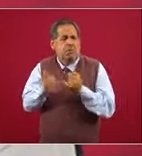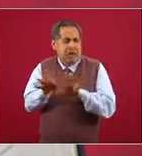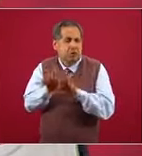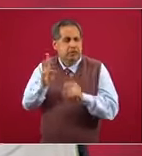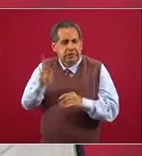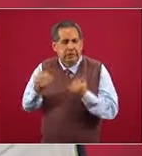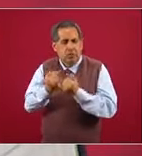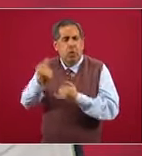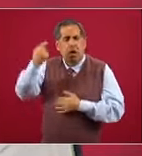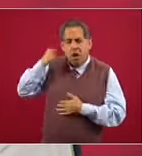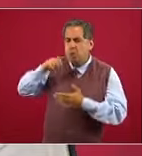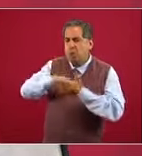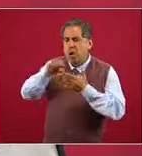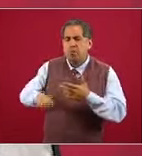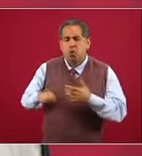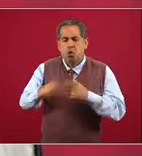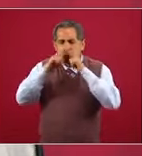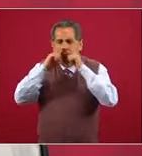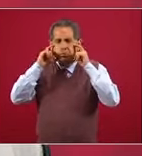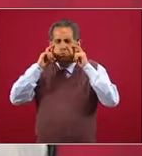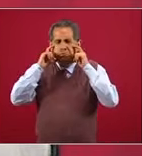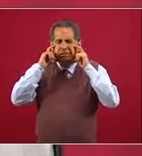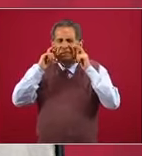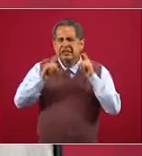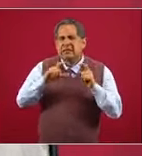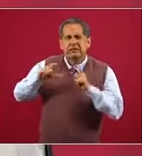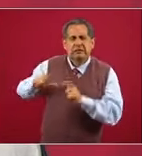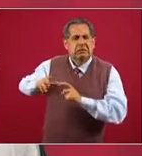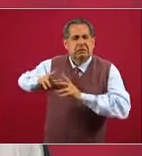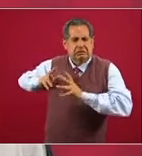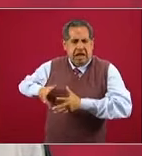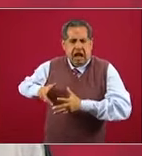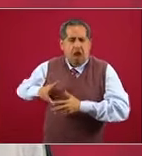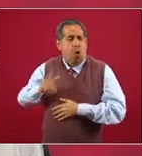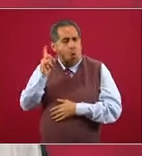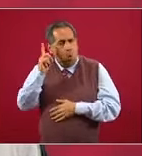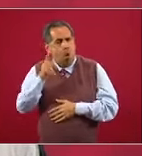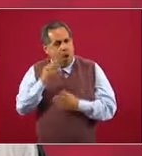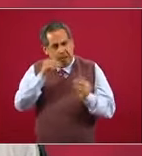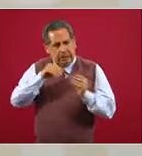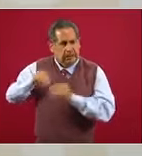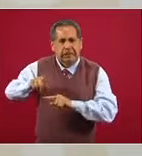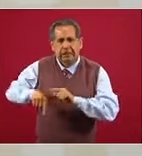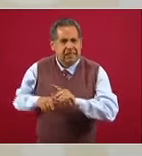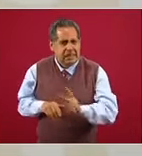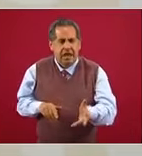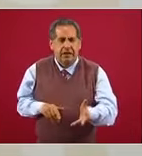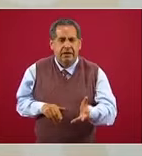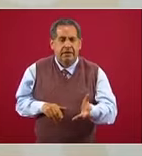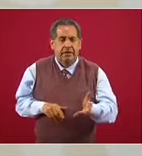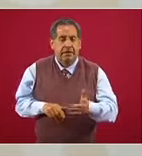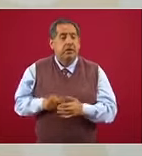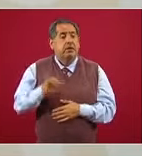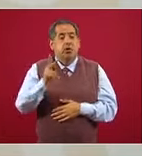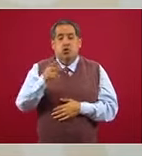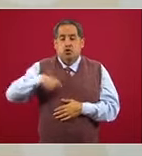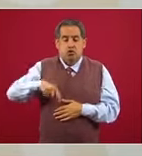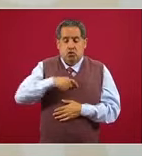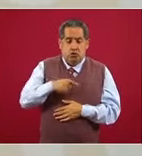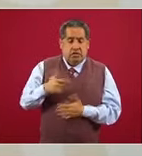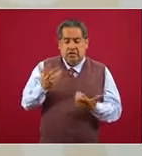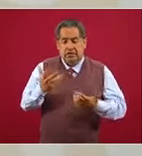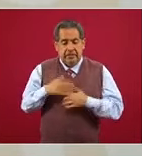antes. El caso del uso del cubreboca es un ejemplo específico. Si nosotros